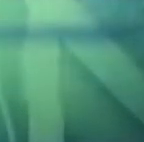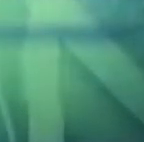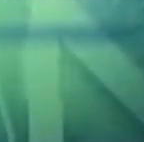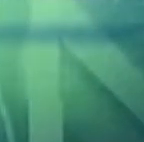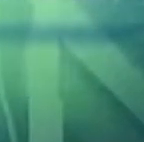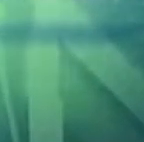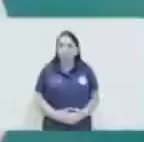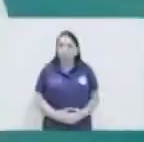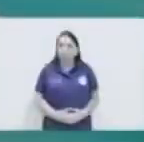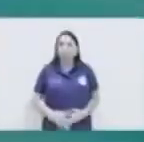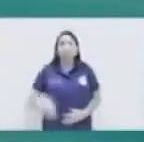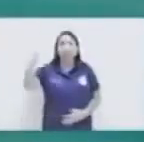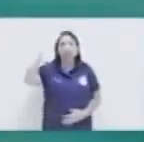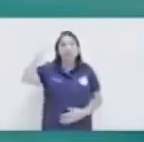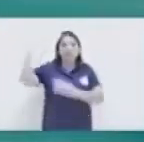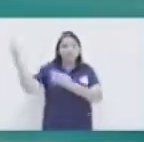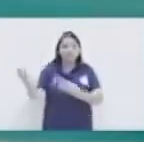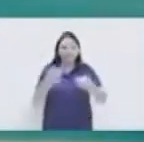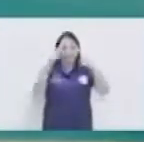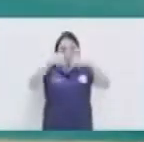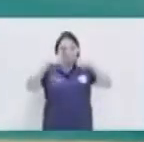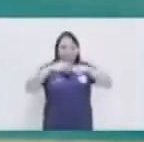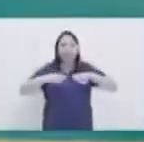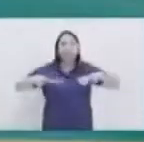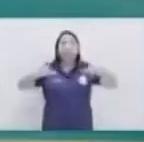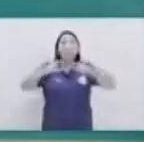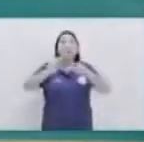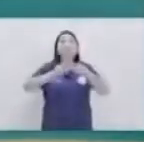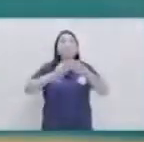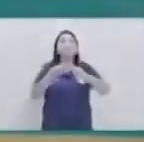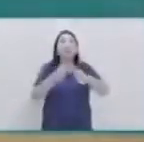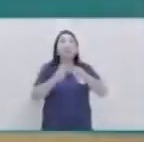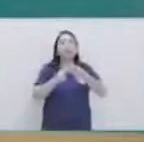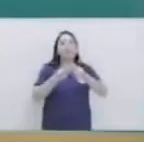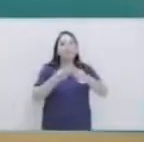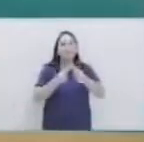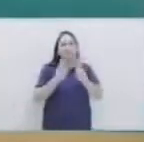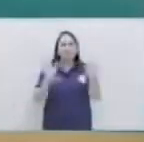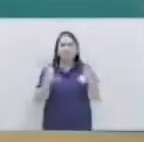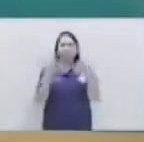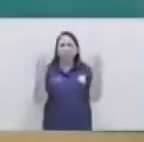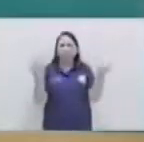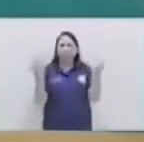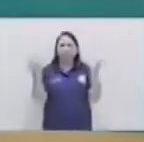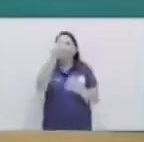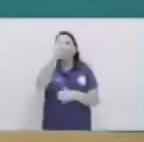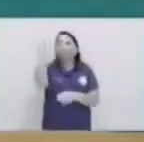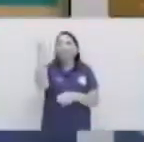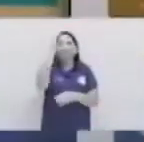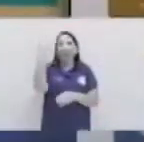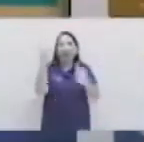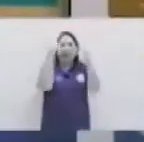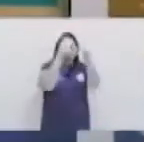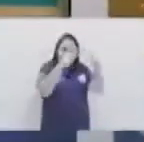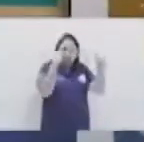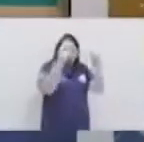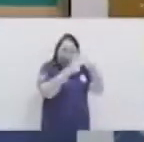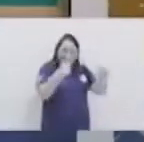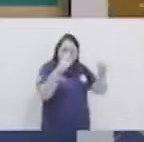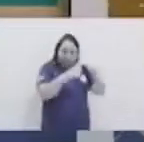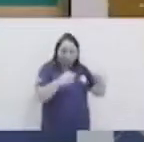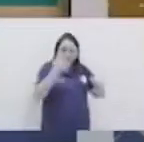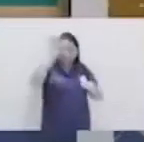Matemáticas. Bienvenidos a un segmento de matemática en el cual vamos a trabajar lo que es el análisis de